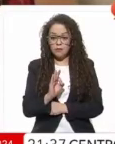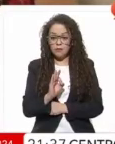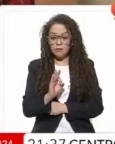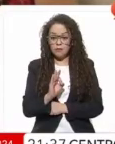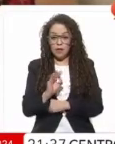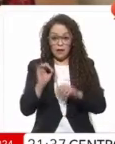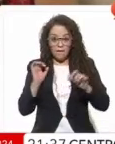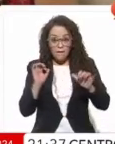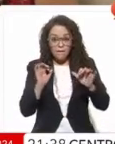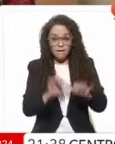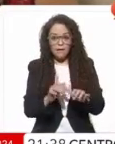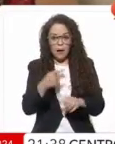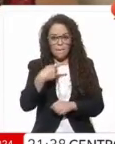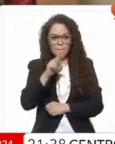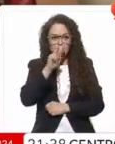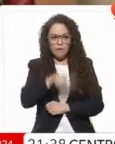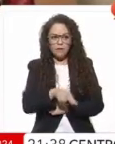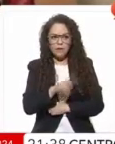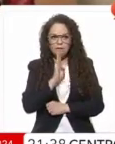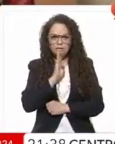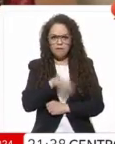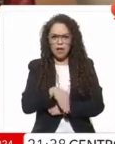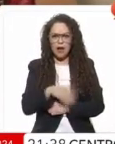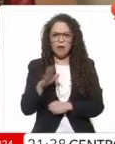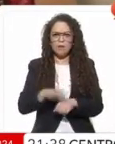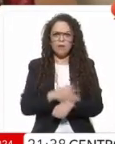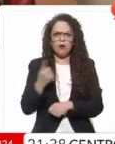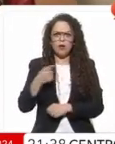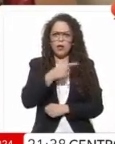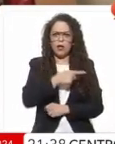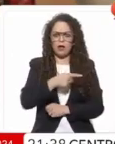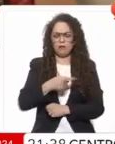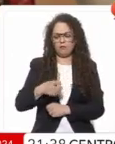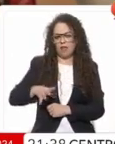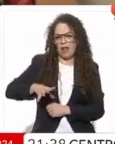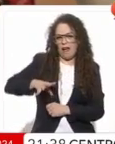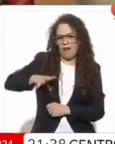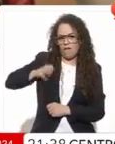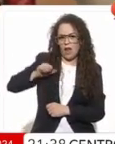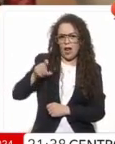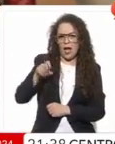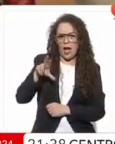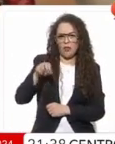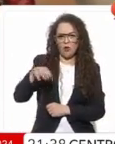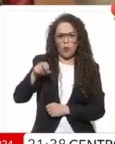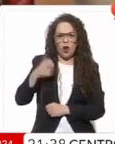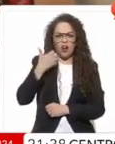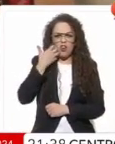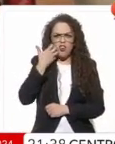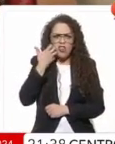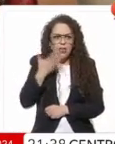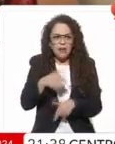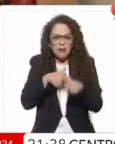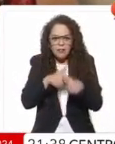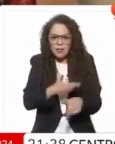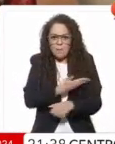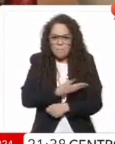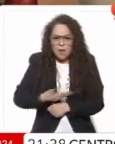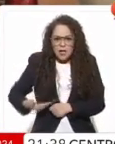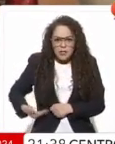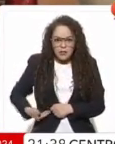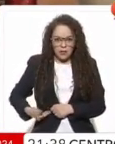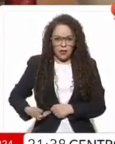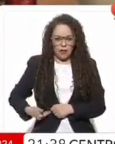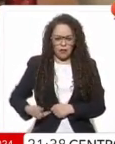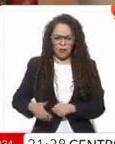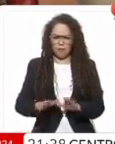nos ha generado esta ambición desbocada de Alejandro Moreno de quedarse en la presidencia del Comité Nacional, a pesar de que